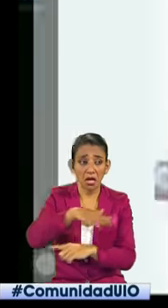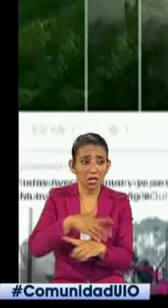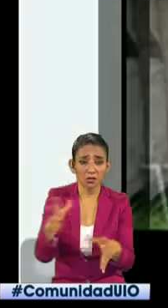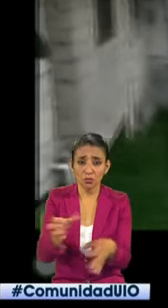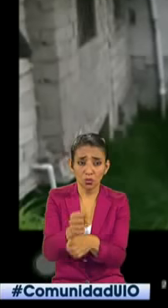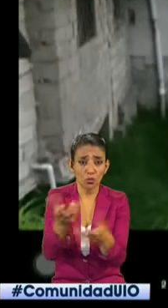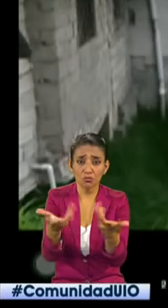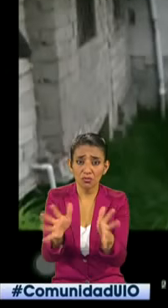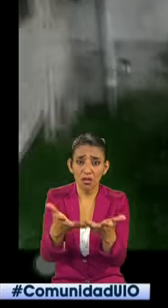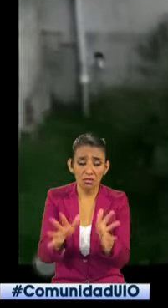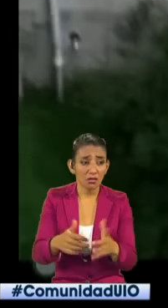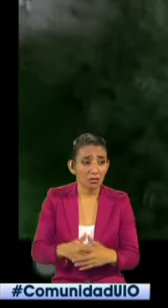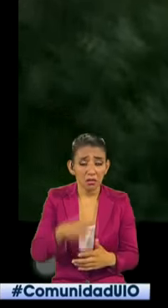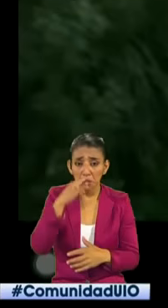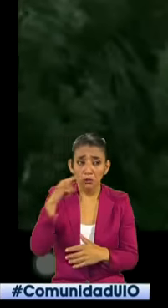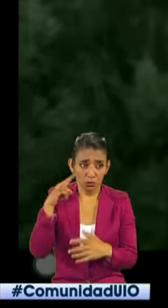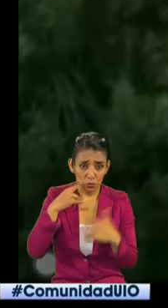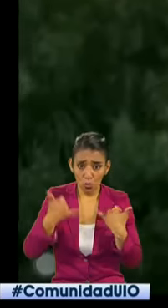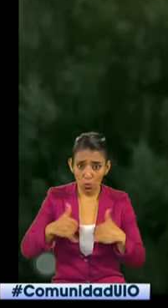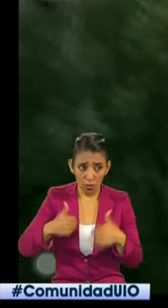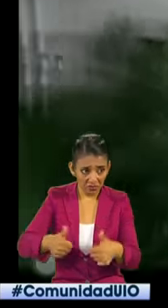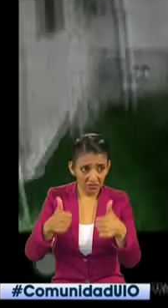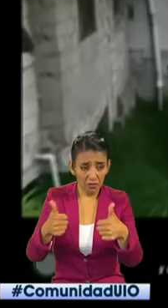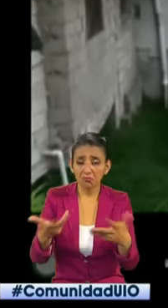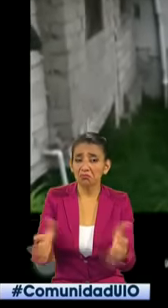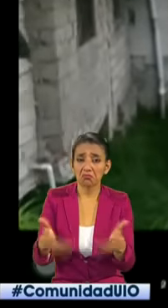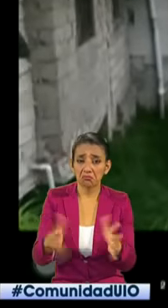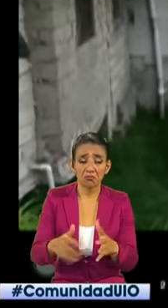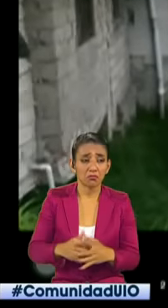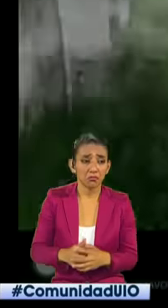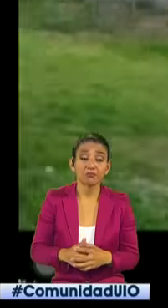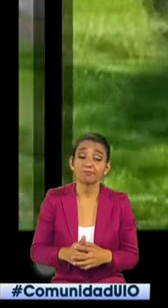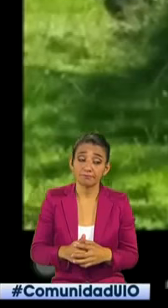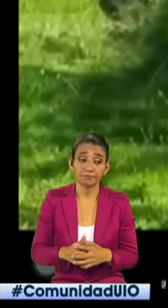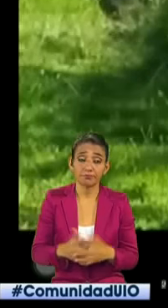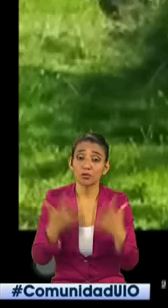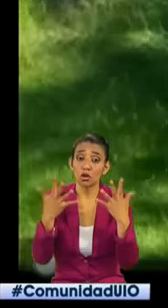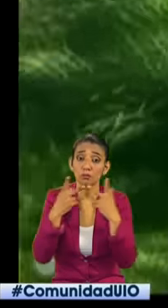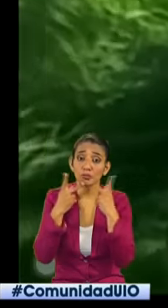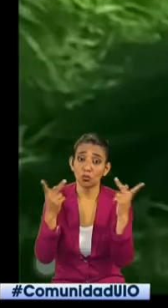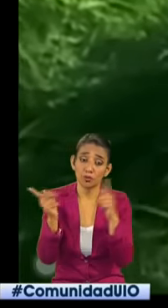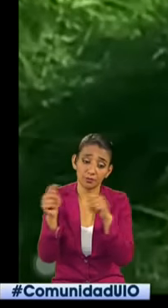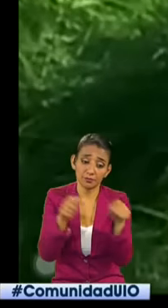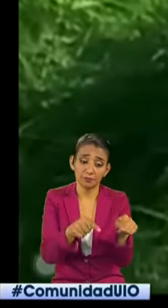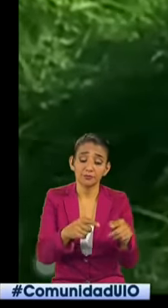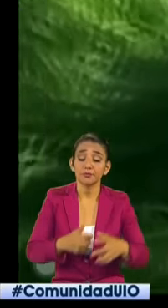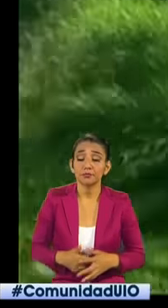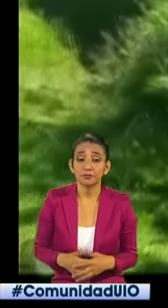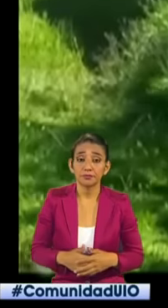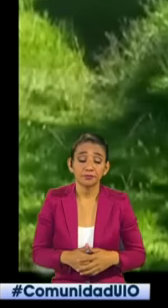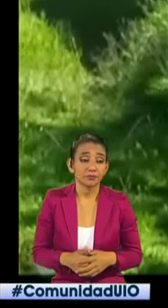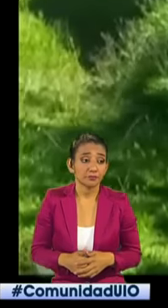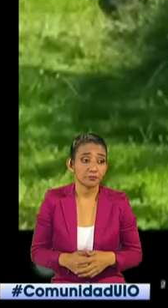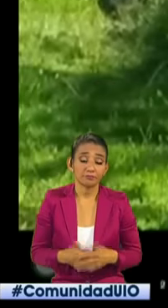San Martín. Miren esto, espacio público por ahí sí que no ha pasado, ¿no? ¡Qué lástima! El relleno